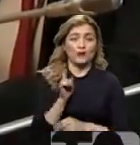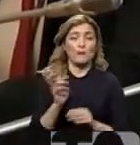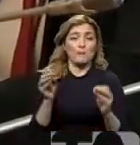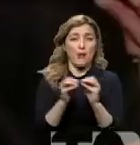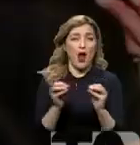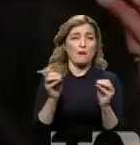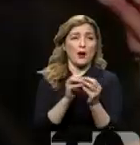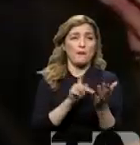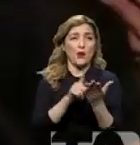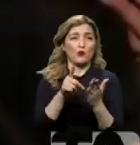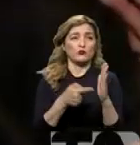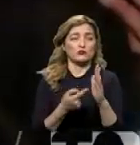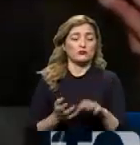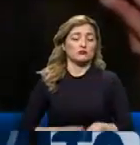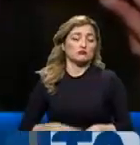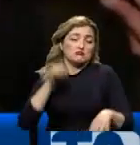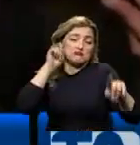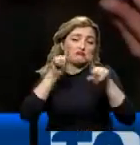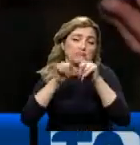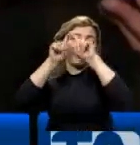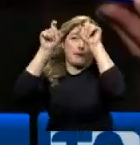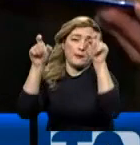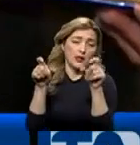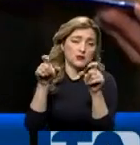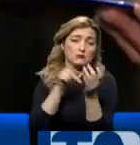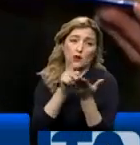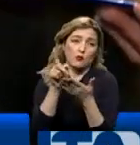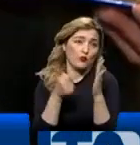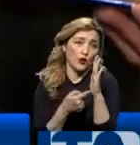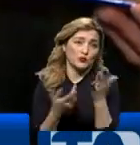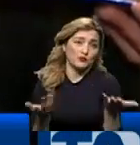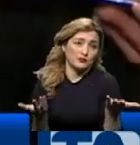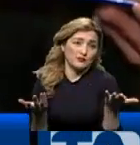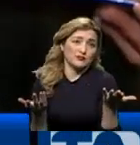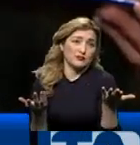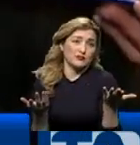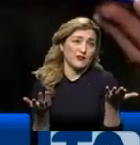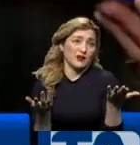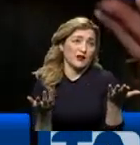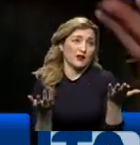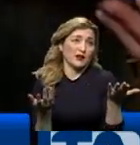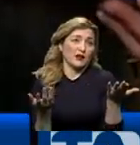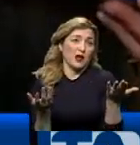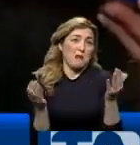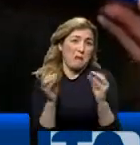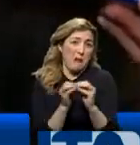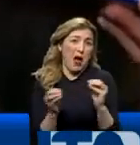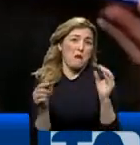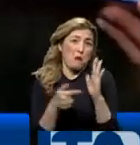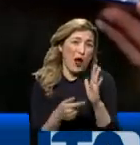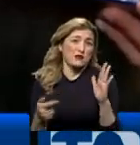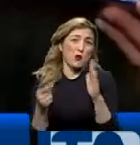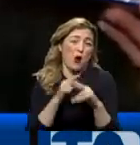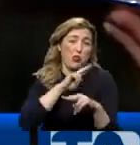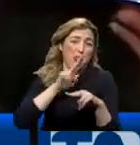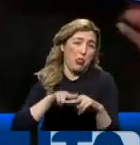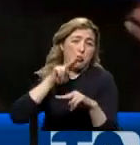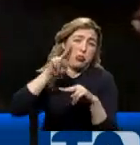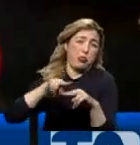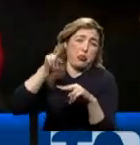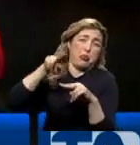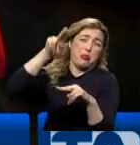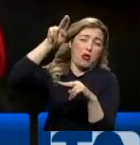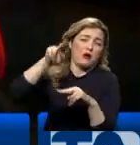tributos. Estamos de acuerdo que las empresas y las personas paguen impuestos, pero que no se sobrecargue de impuestos que tiendan a